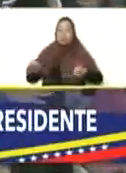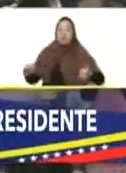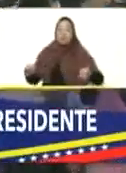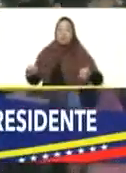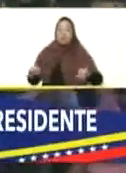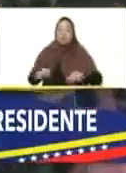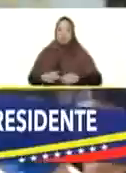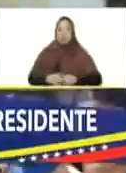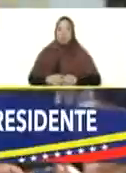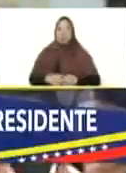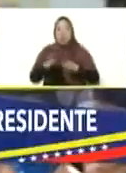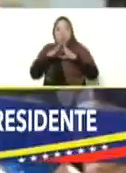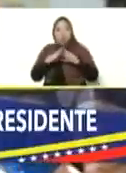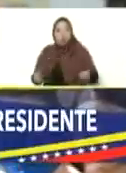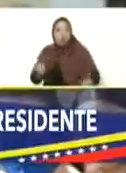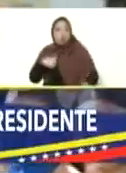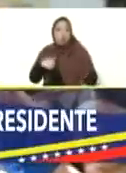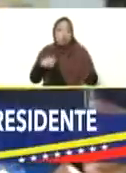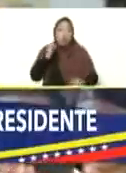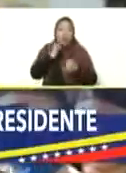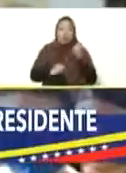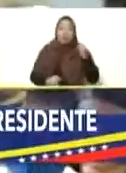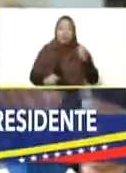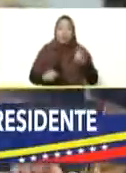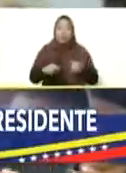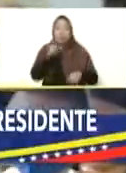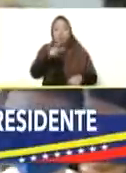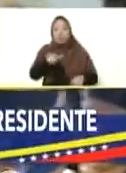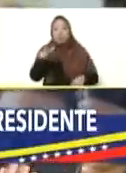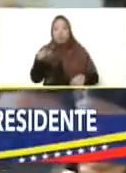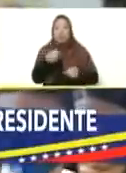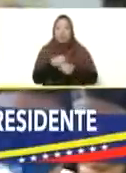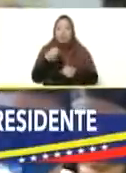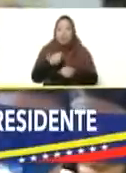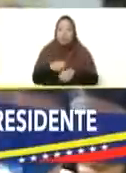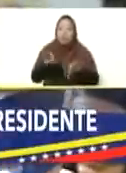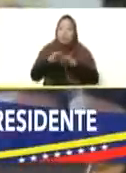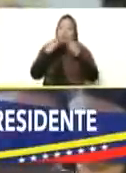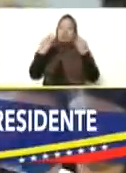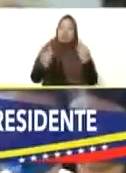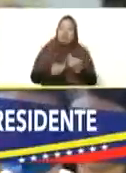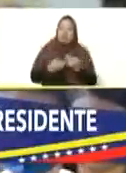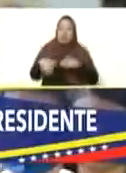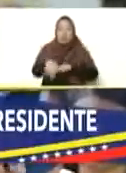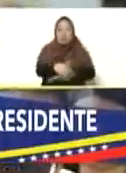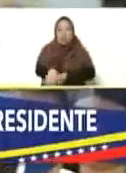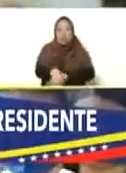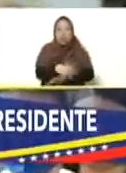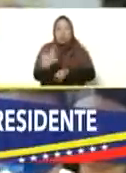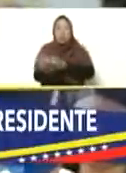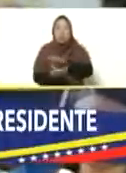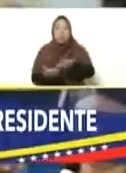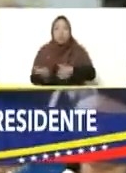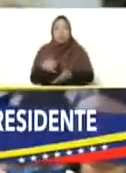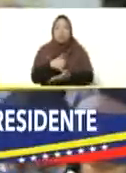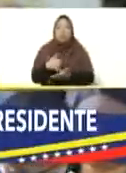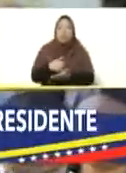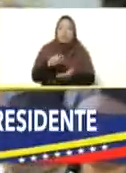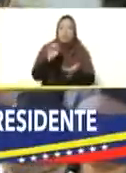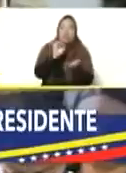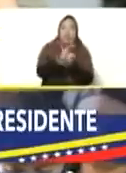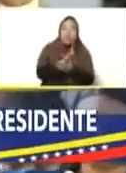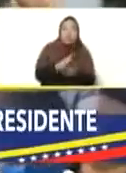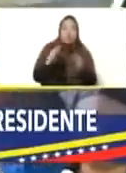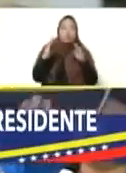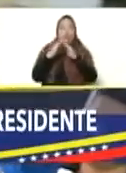acapare todo bueno lo último es que hay muchos compañeros muchas compañeras familias que están en la calle en situación de riesgo de que los desalojen